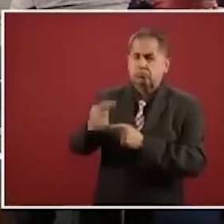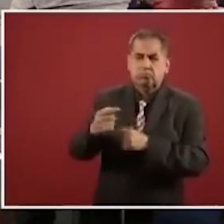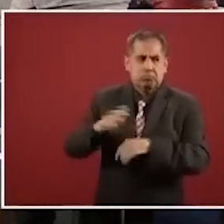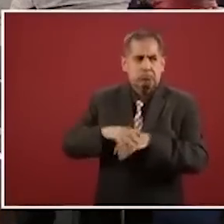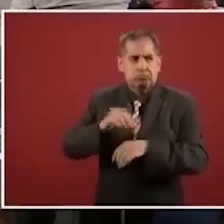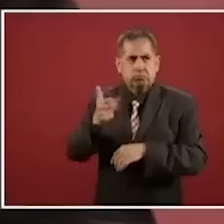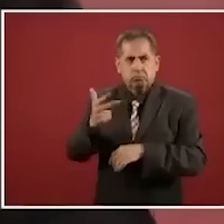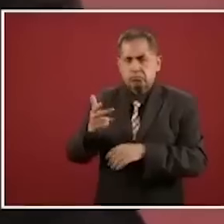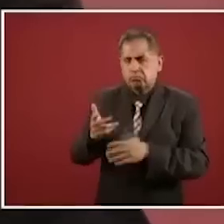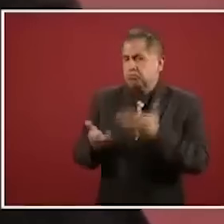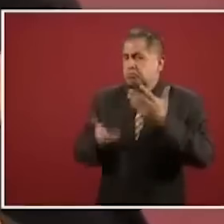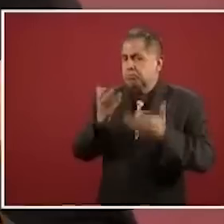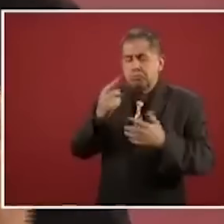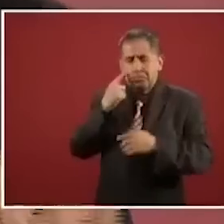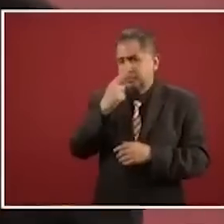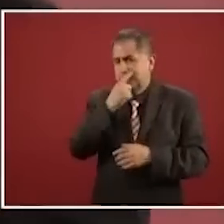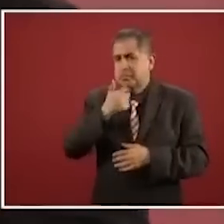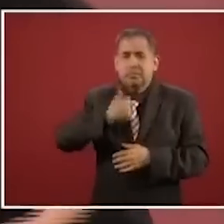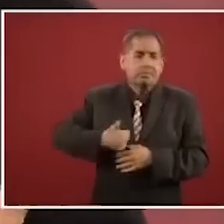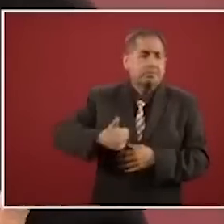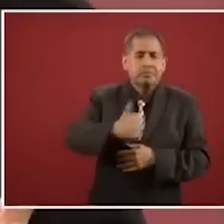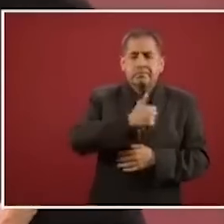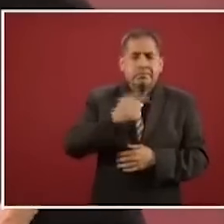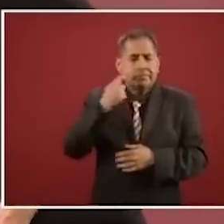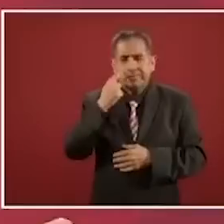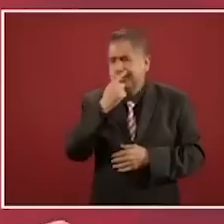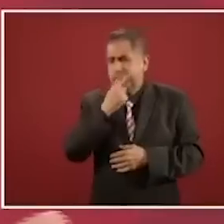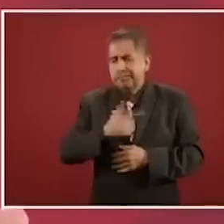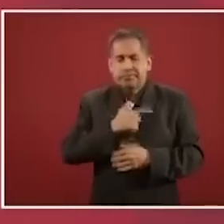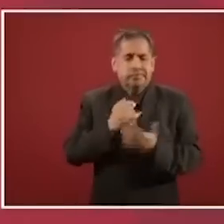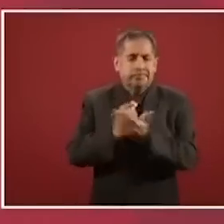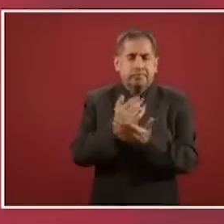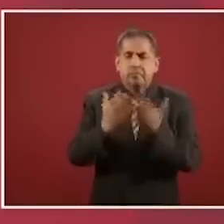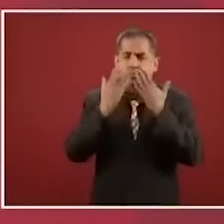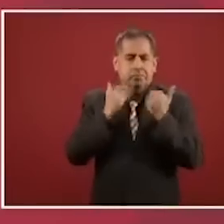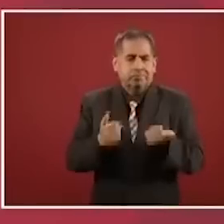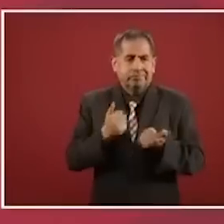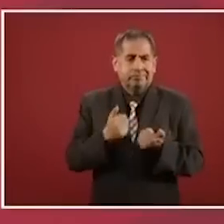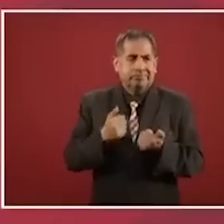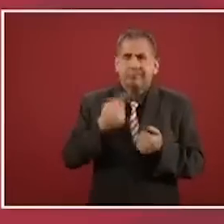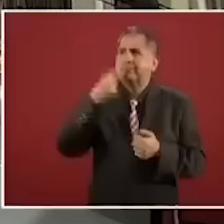otros 8. Eso es muy discrecional para cada gobierno. Entonces no habría materia. ¿Y no